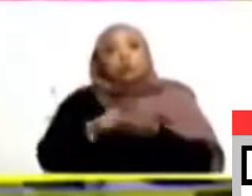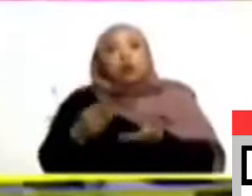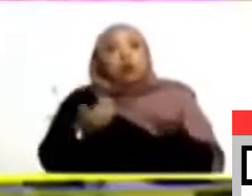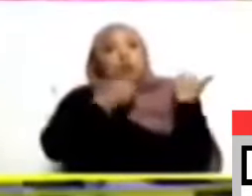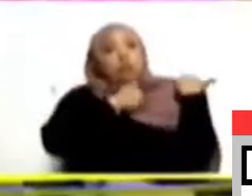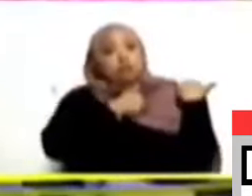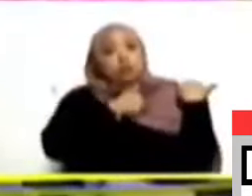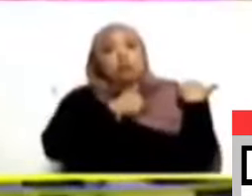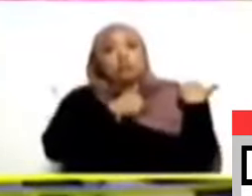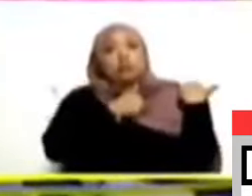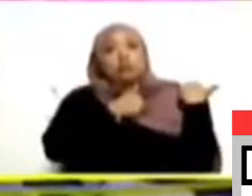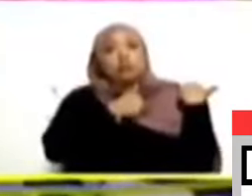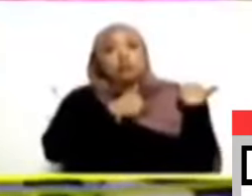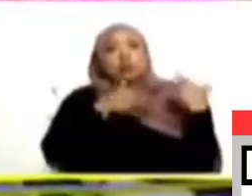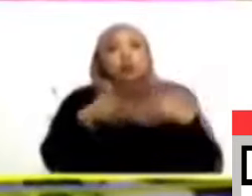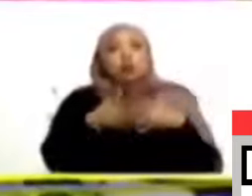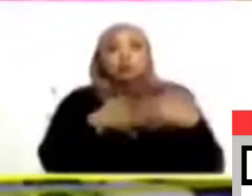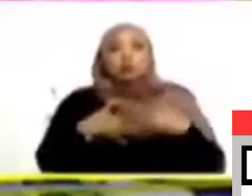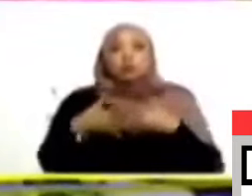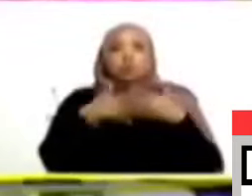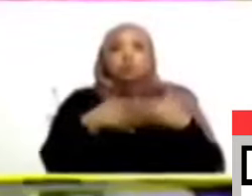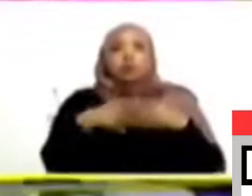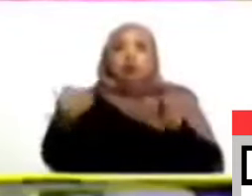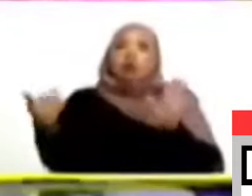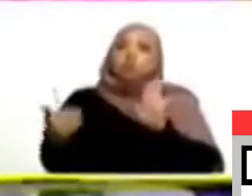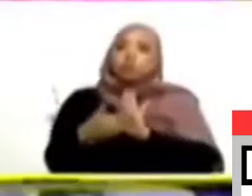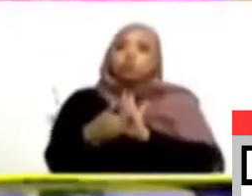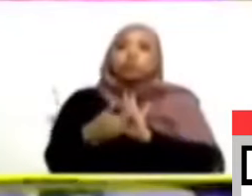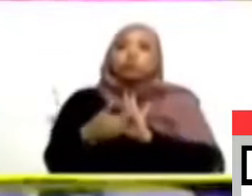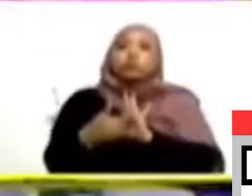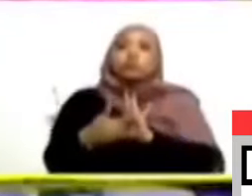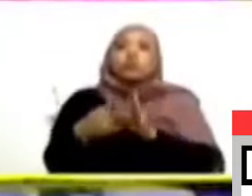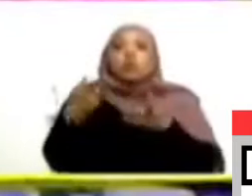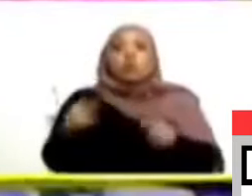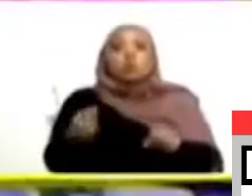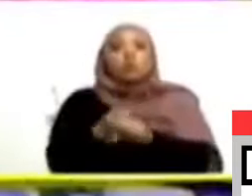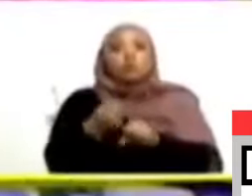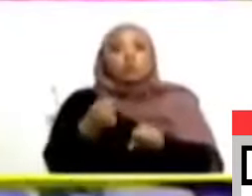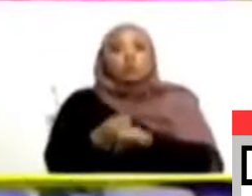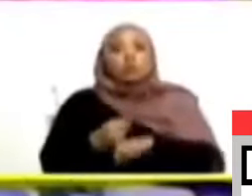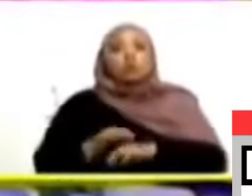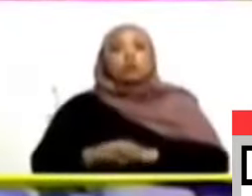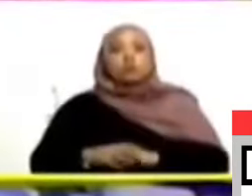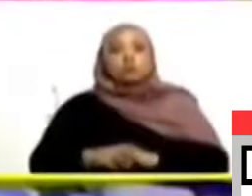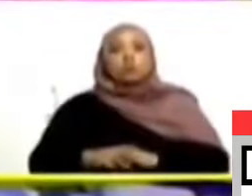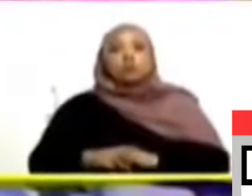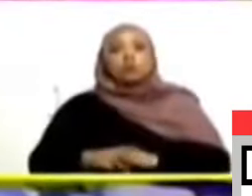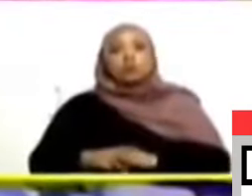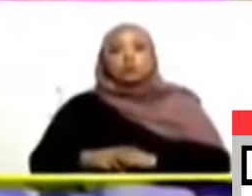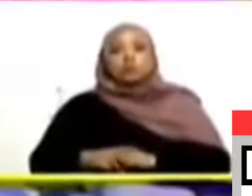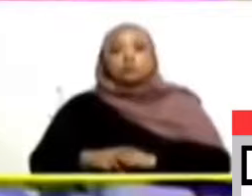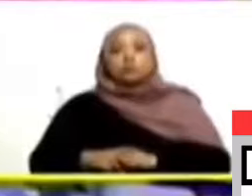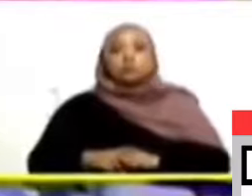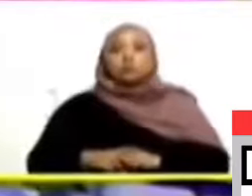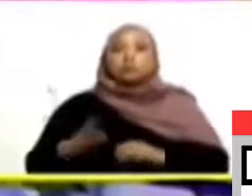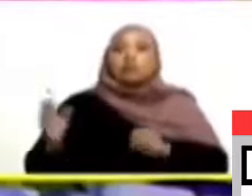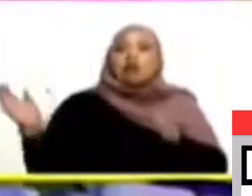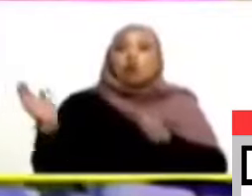responsables materiales del intento de asesinato contra el general Padrino y contra mí.